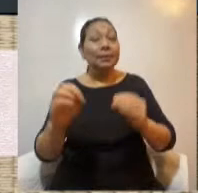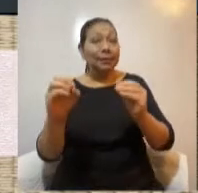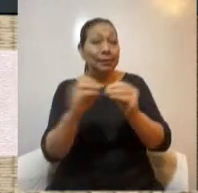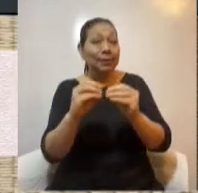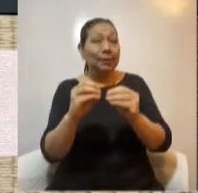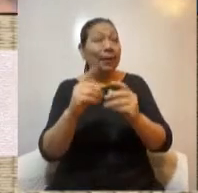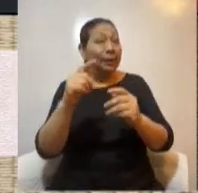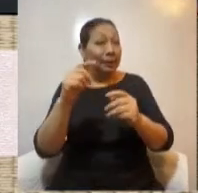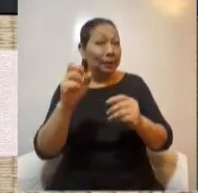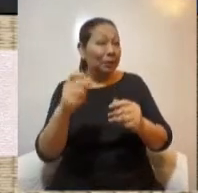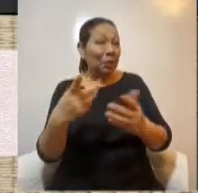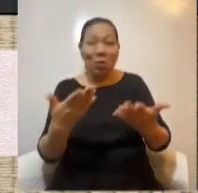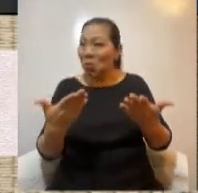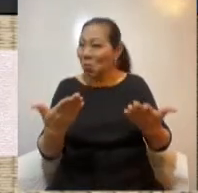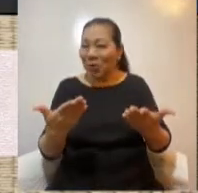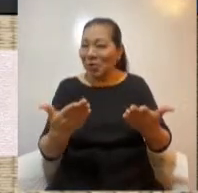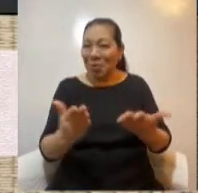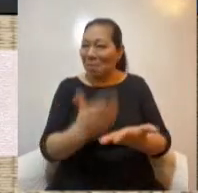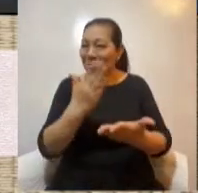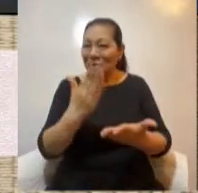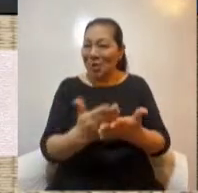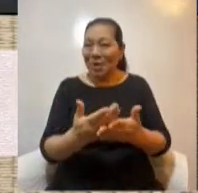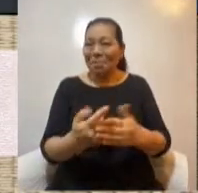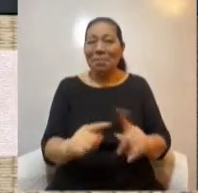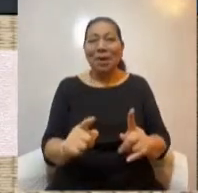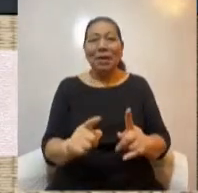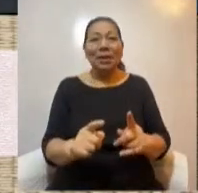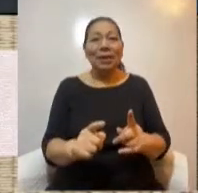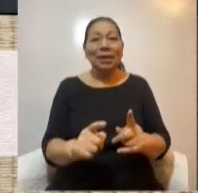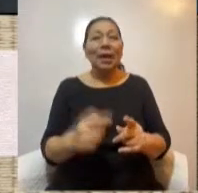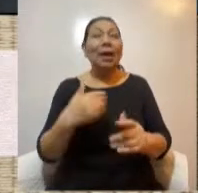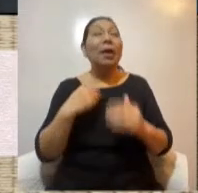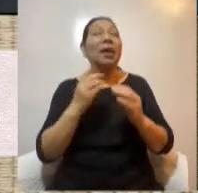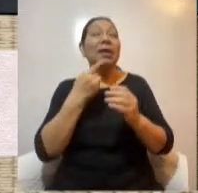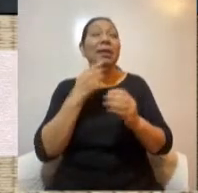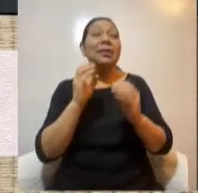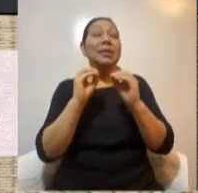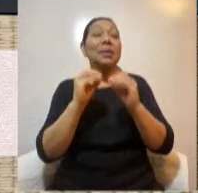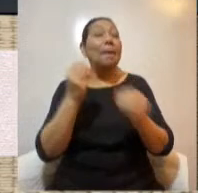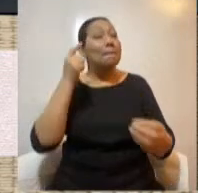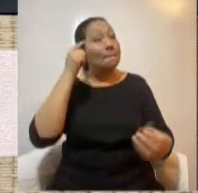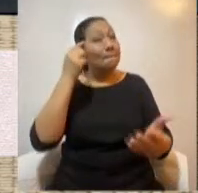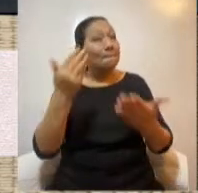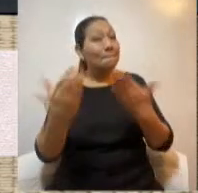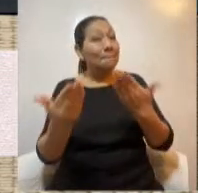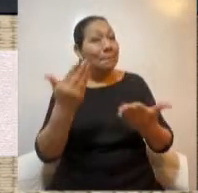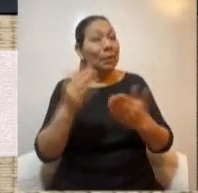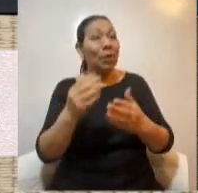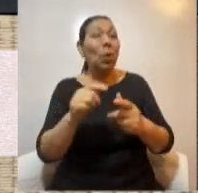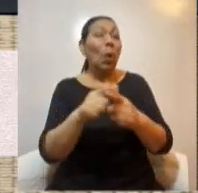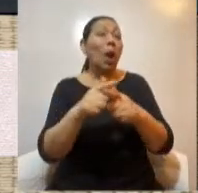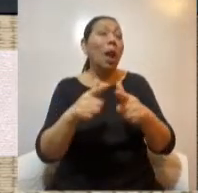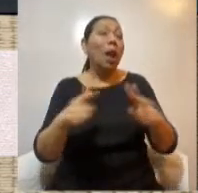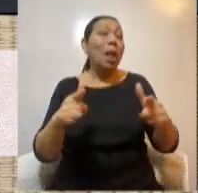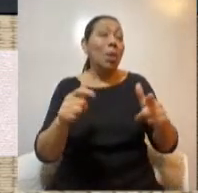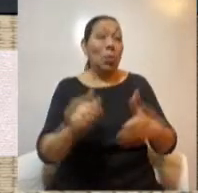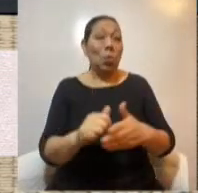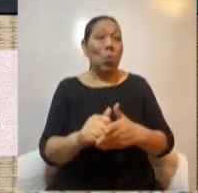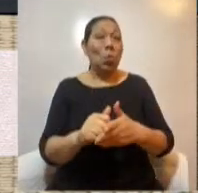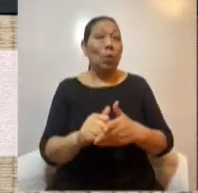la aplicación del test, aunque este no es un problema de esta sentencia, sino que es un problema heredado, parece utilizar un